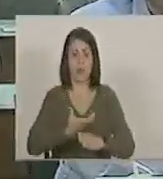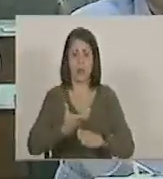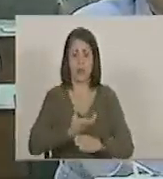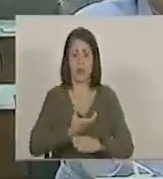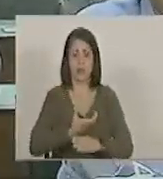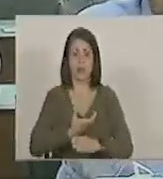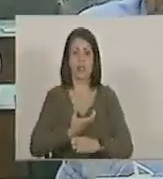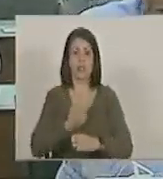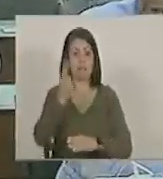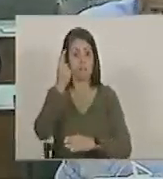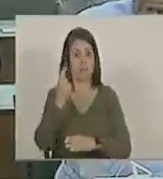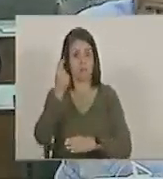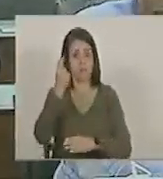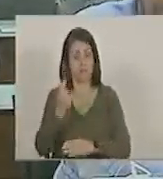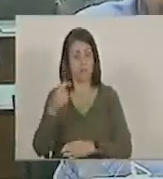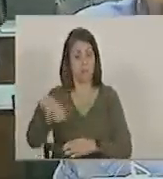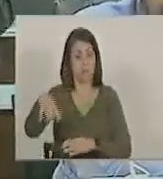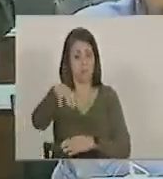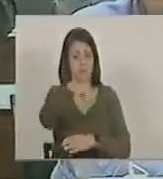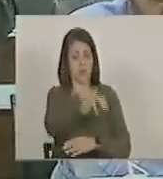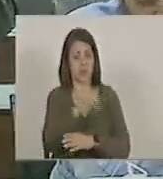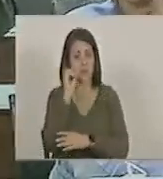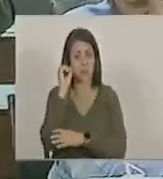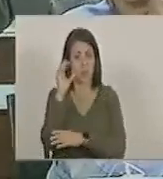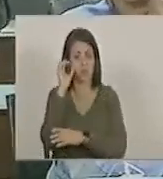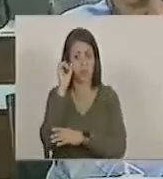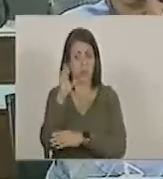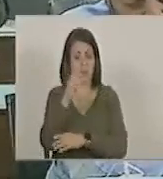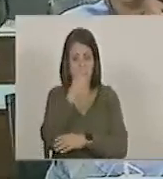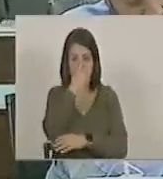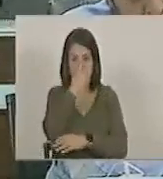alcaldes, legisladores regionales, concejales